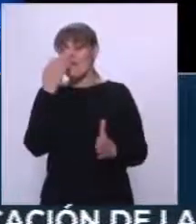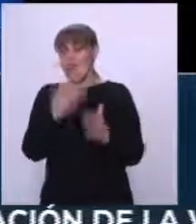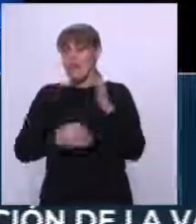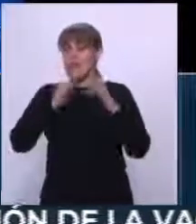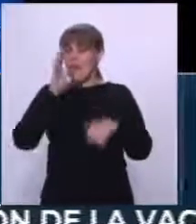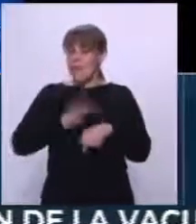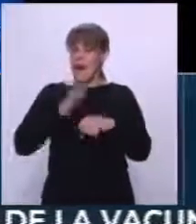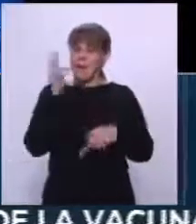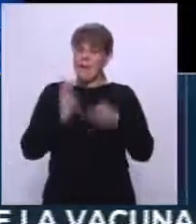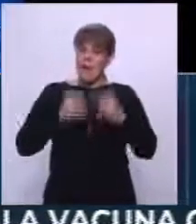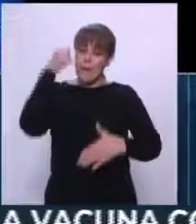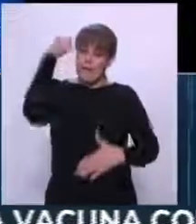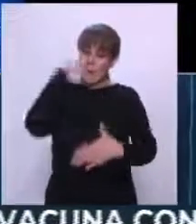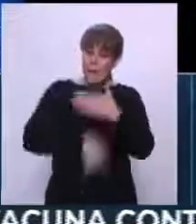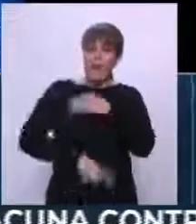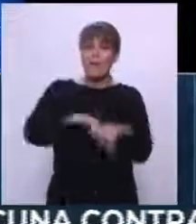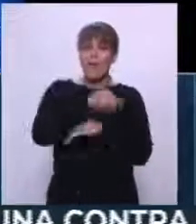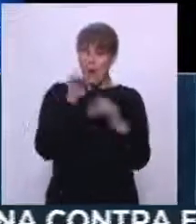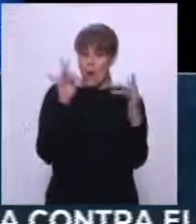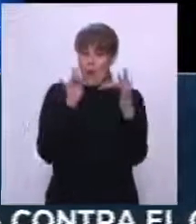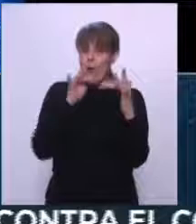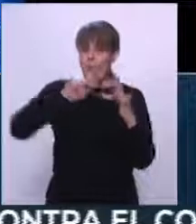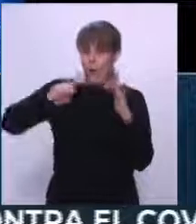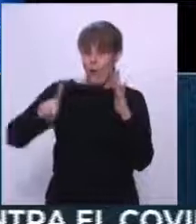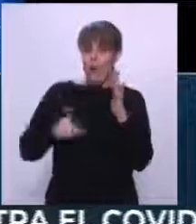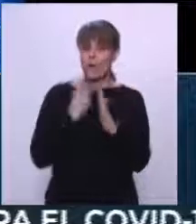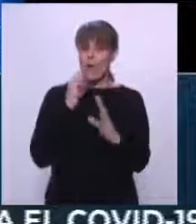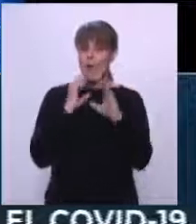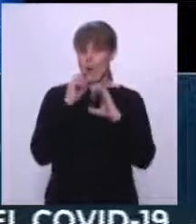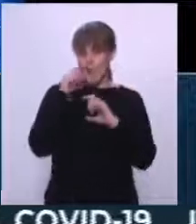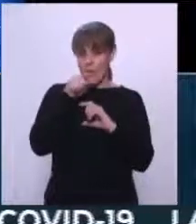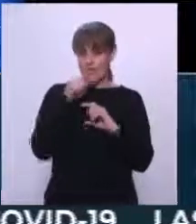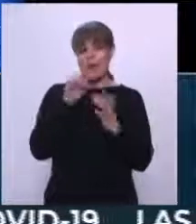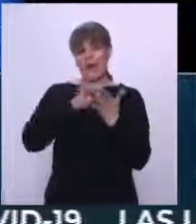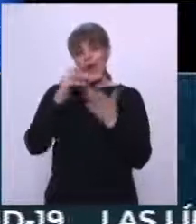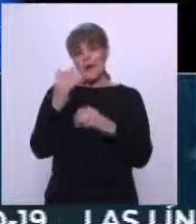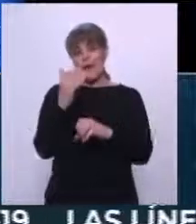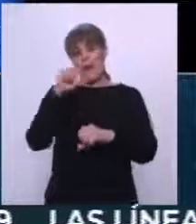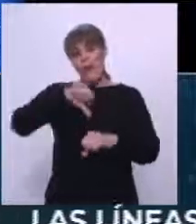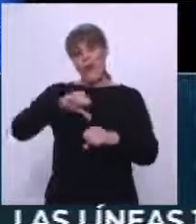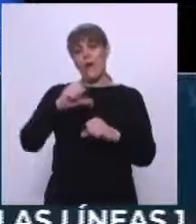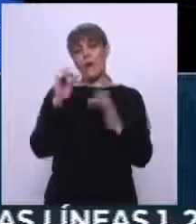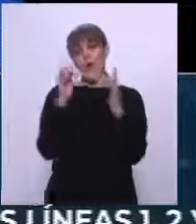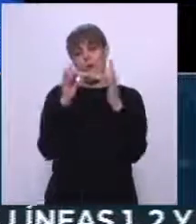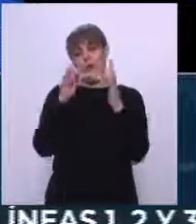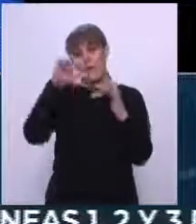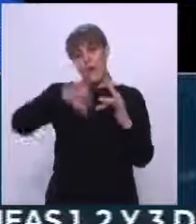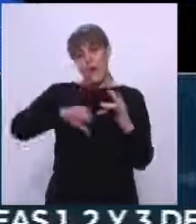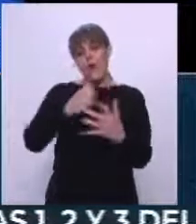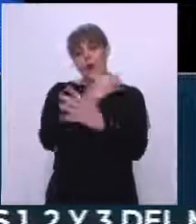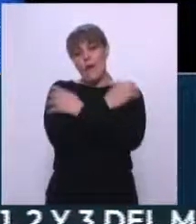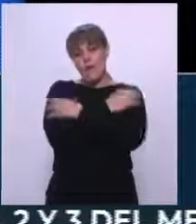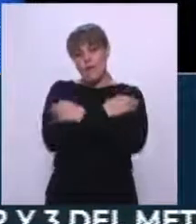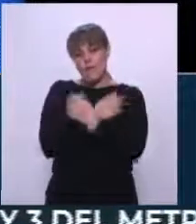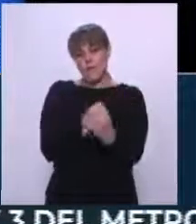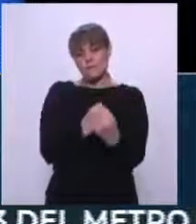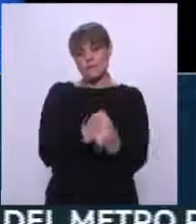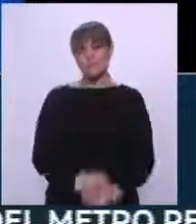estaremos comunicándonos contigo. Por lo pronto, te agradecemos mucho la comunicación de hoy y te mandamos un muy, muy fuerte